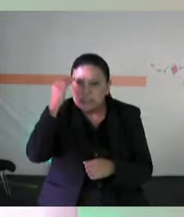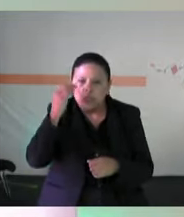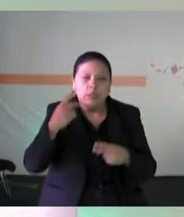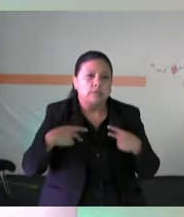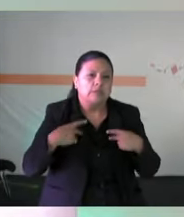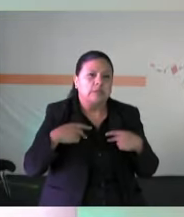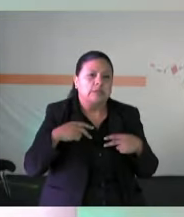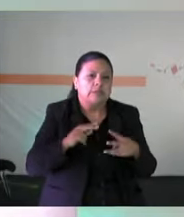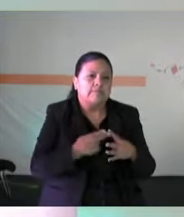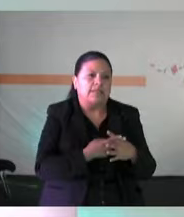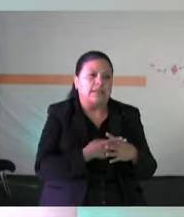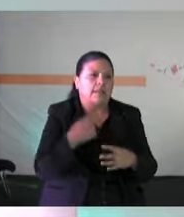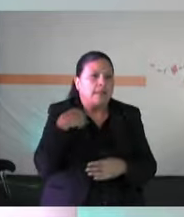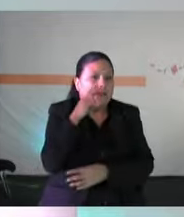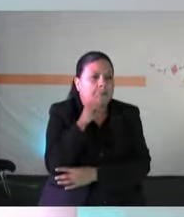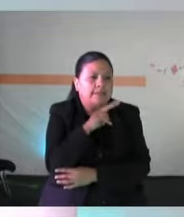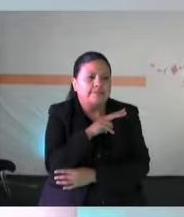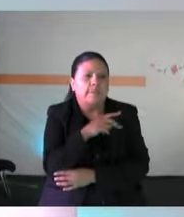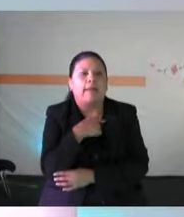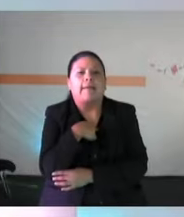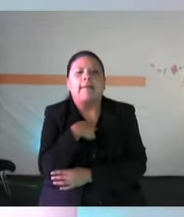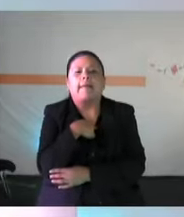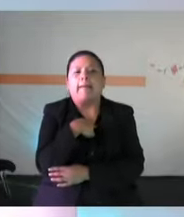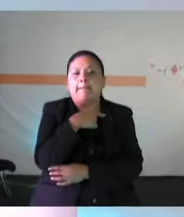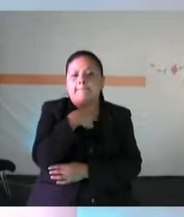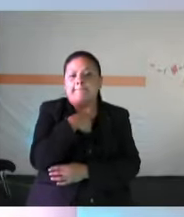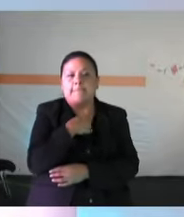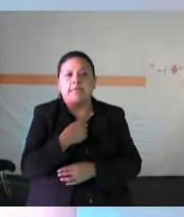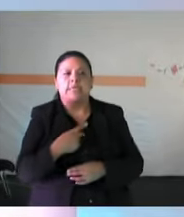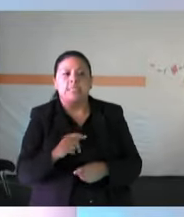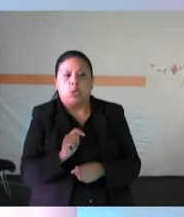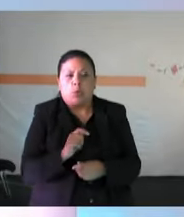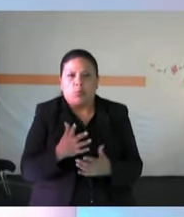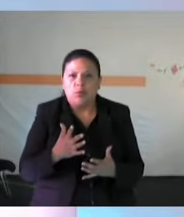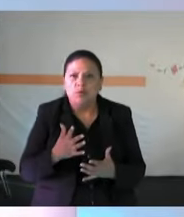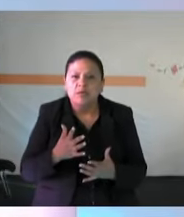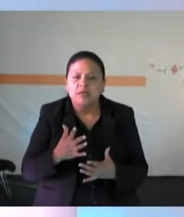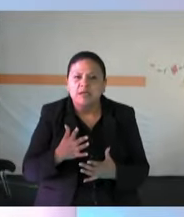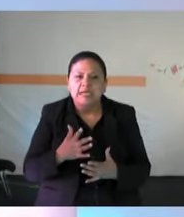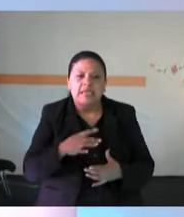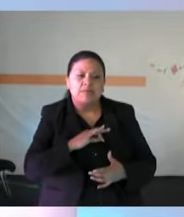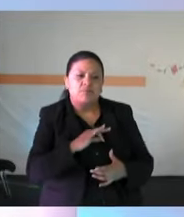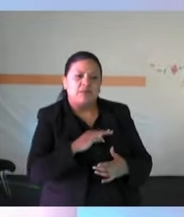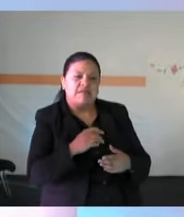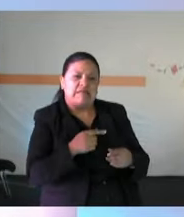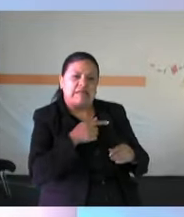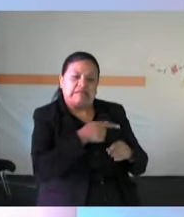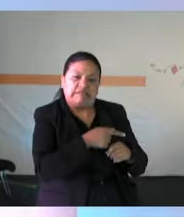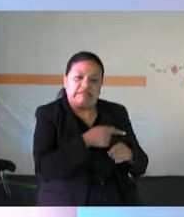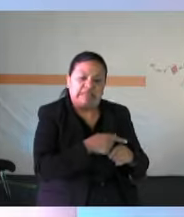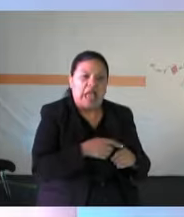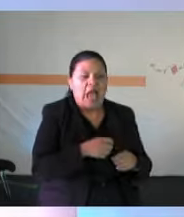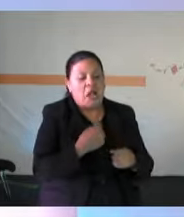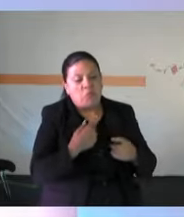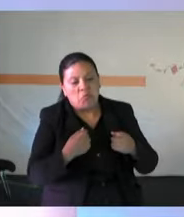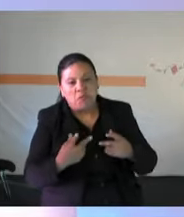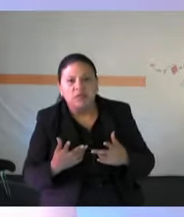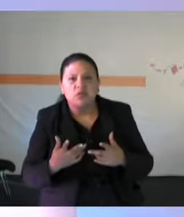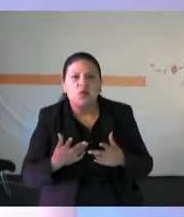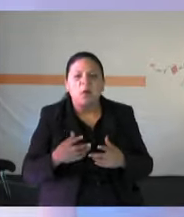el que salgo es un culero, me va a hacer algo. Y nos da risa, pero imagínense que es real, ¿no? Y